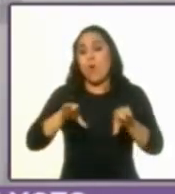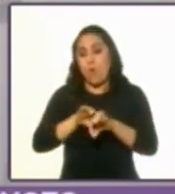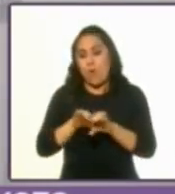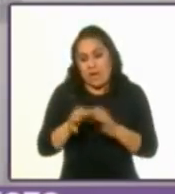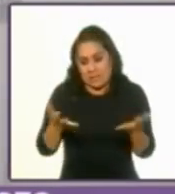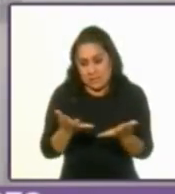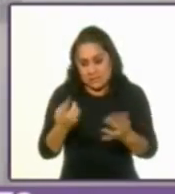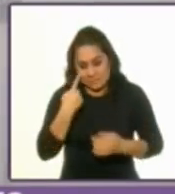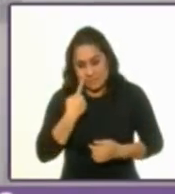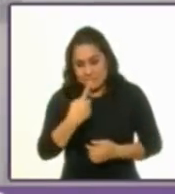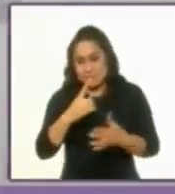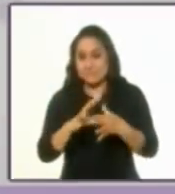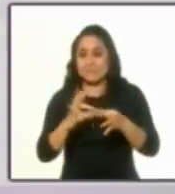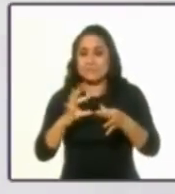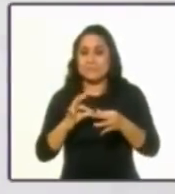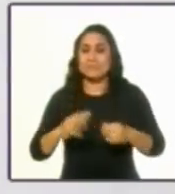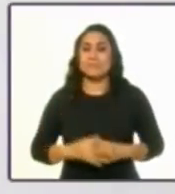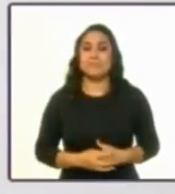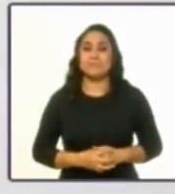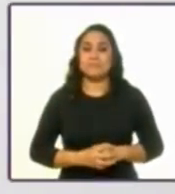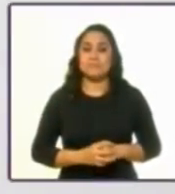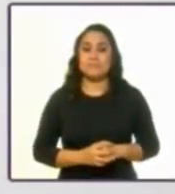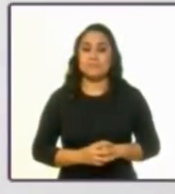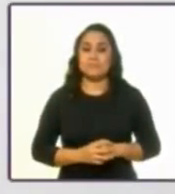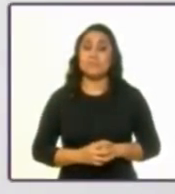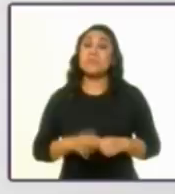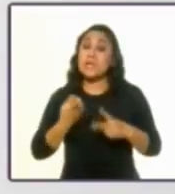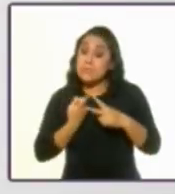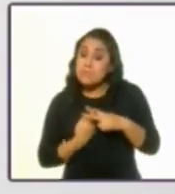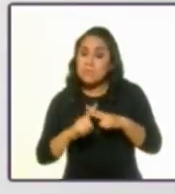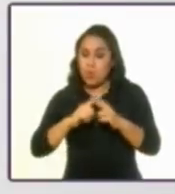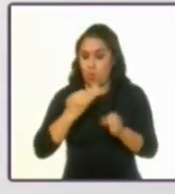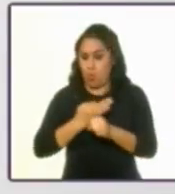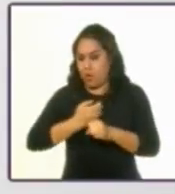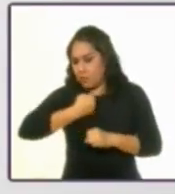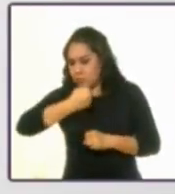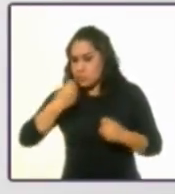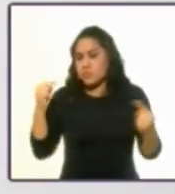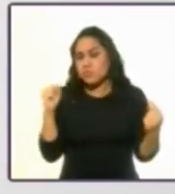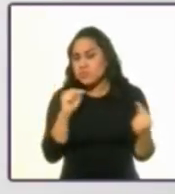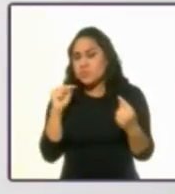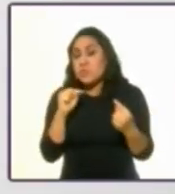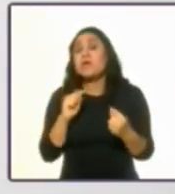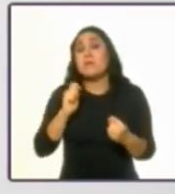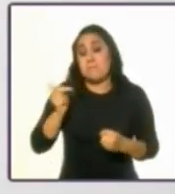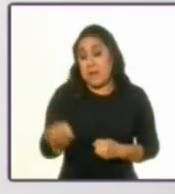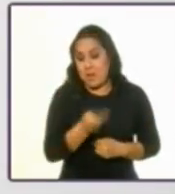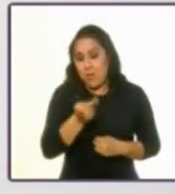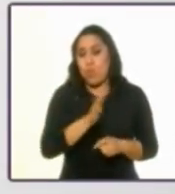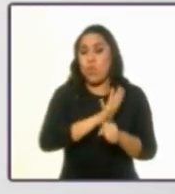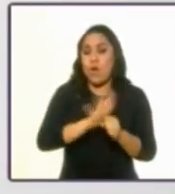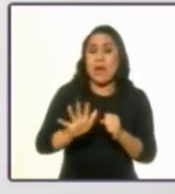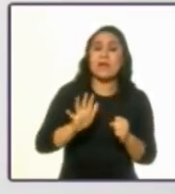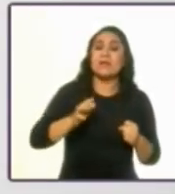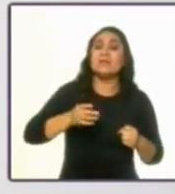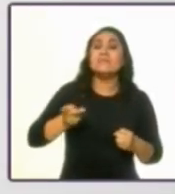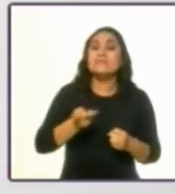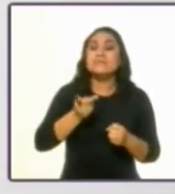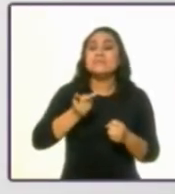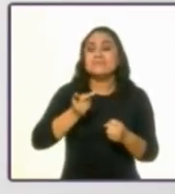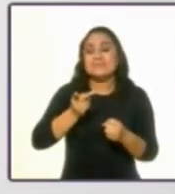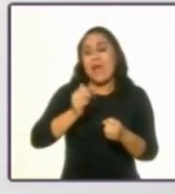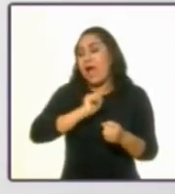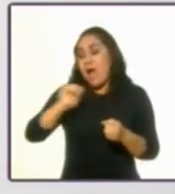la siguiente iniciaremos el debate con una pregunta de la o del moderador relacionada con la